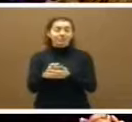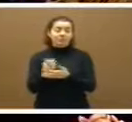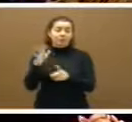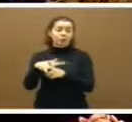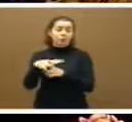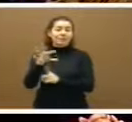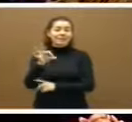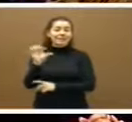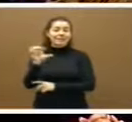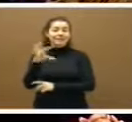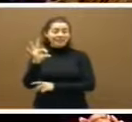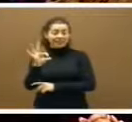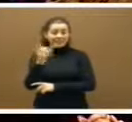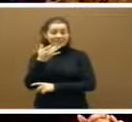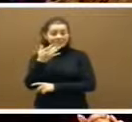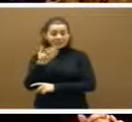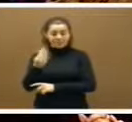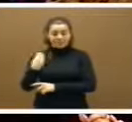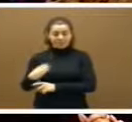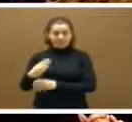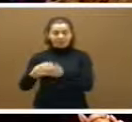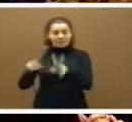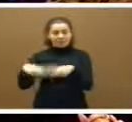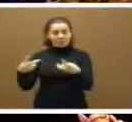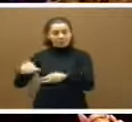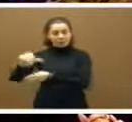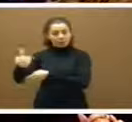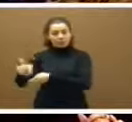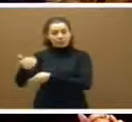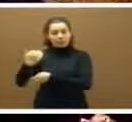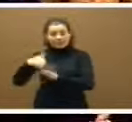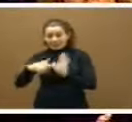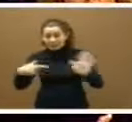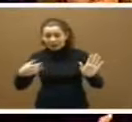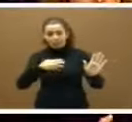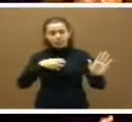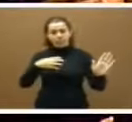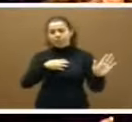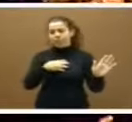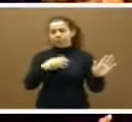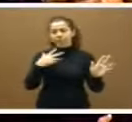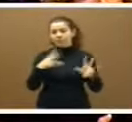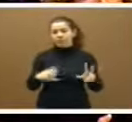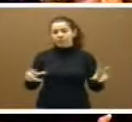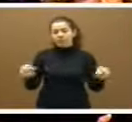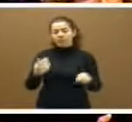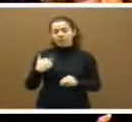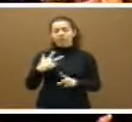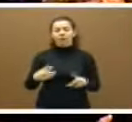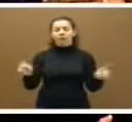aprobado esa enmienda se hubiera podido evitar. Pero si esta enmienda que hoy presentamos conjuntamente no se aprueba,